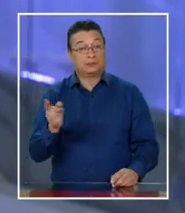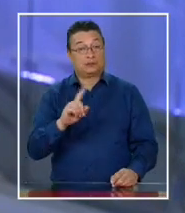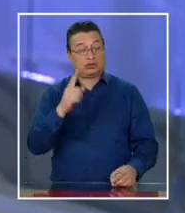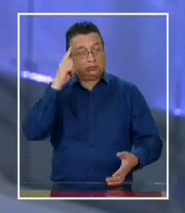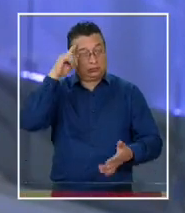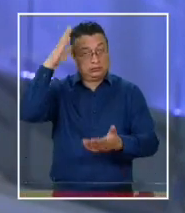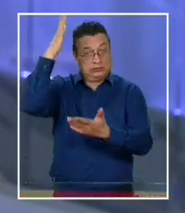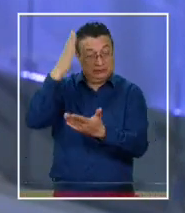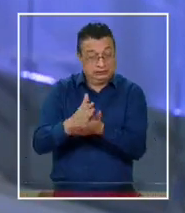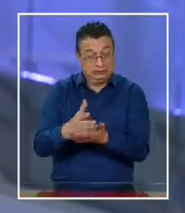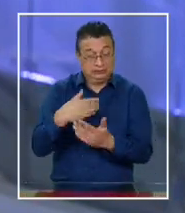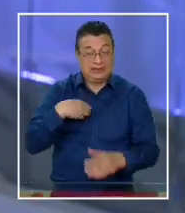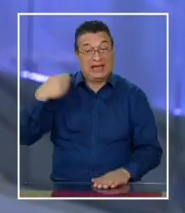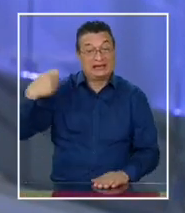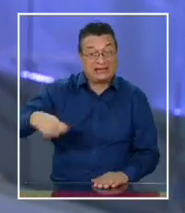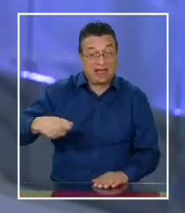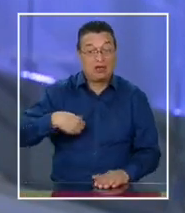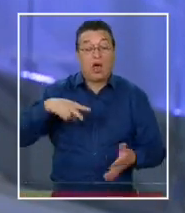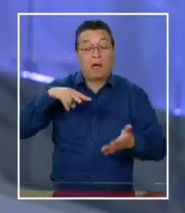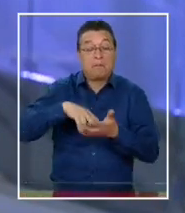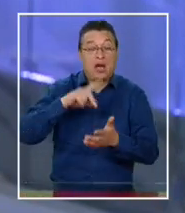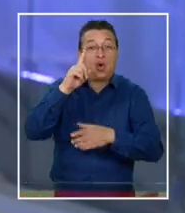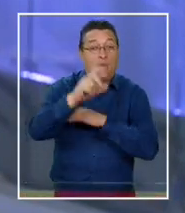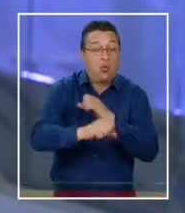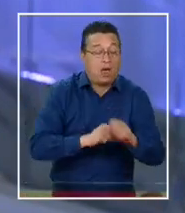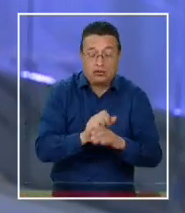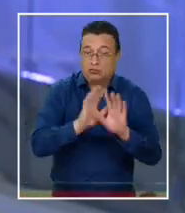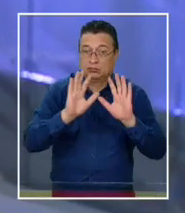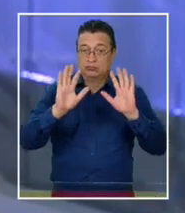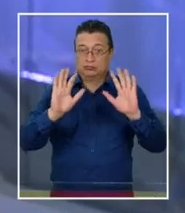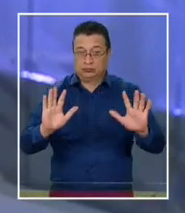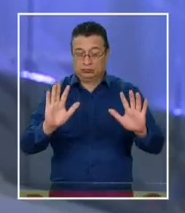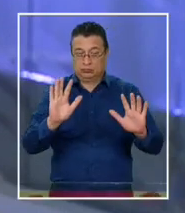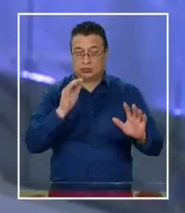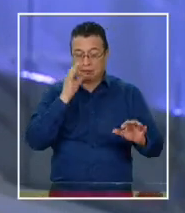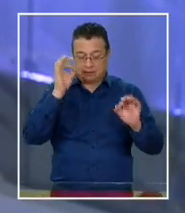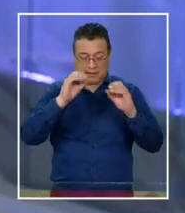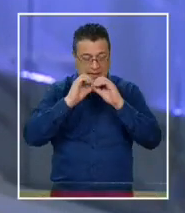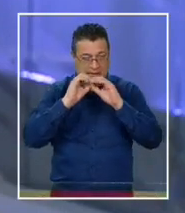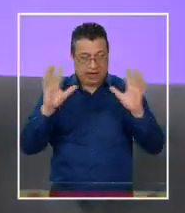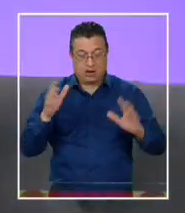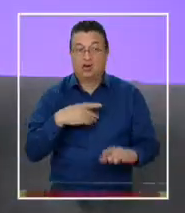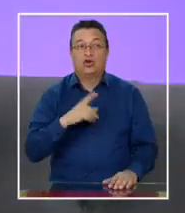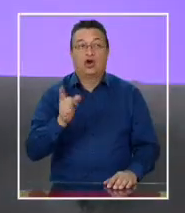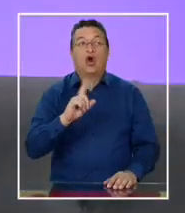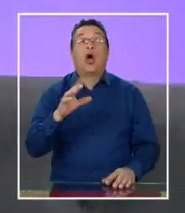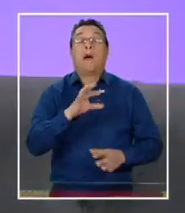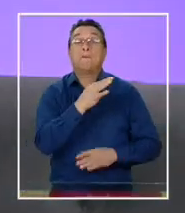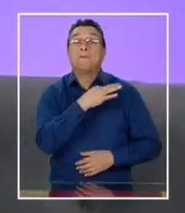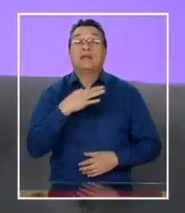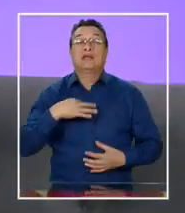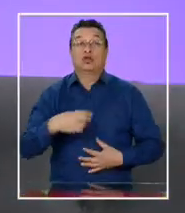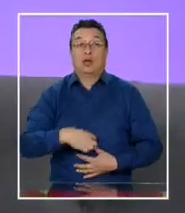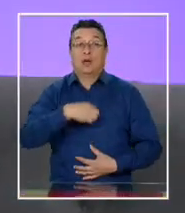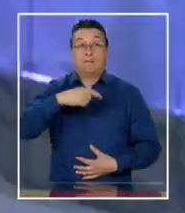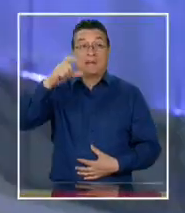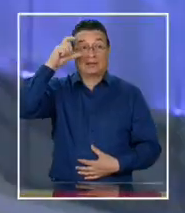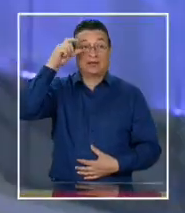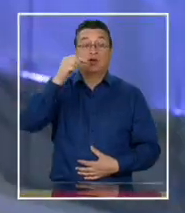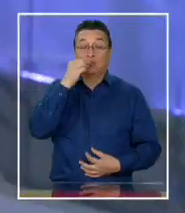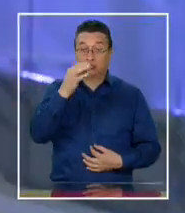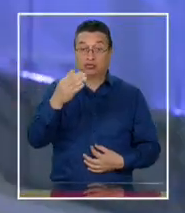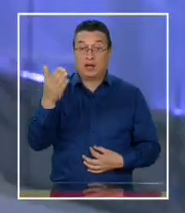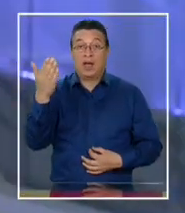si vamos a insistir en el senado o vamos a esperar un año eso no lo hemos decidido todavía porque todavía porque el ministro Marcel en un no está claro